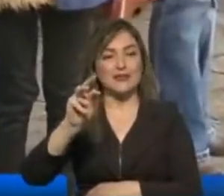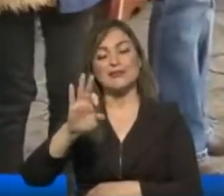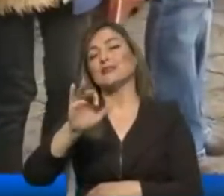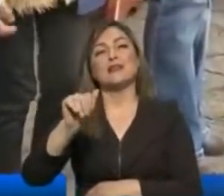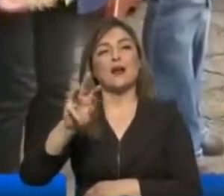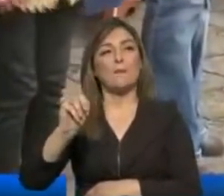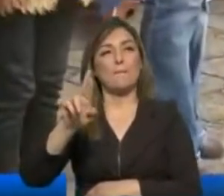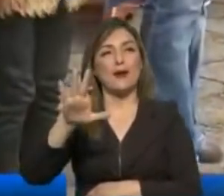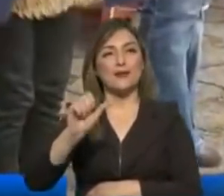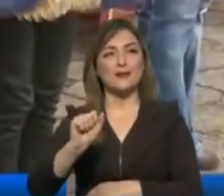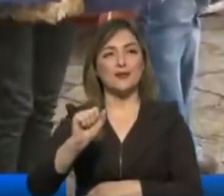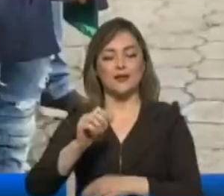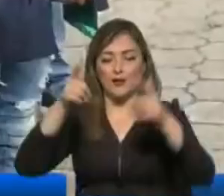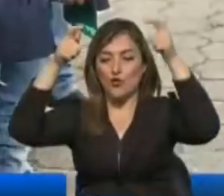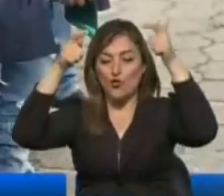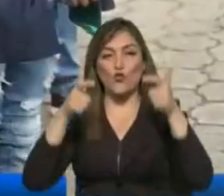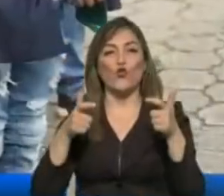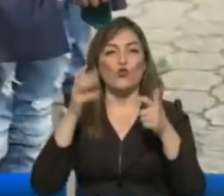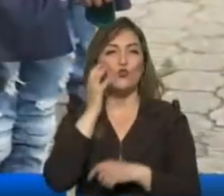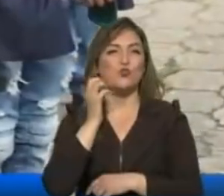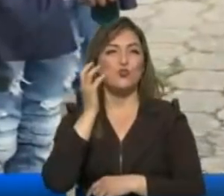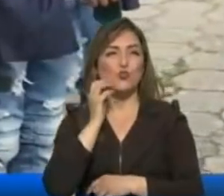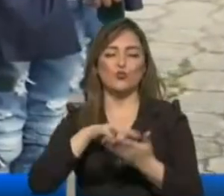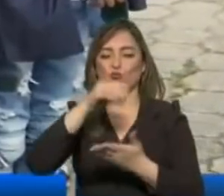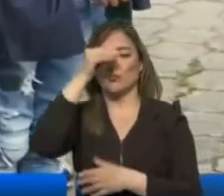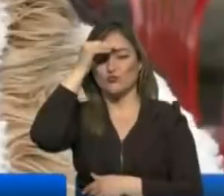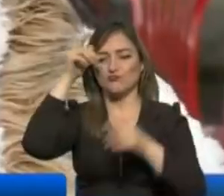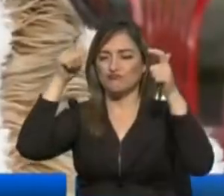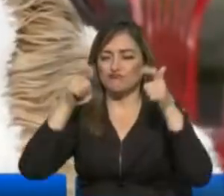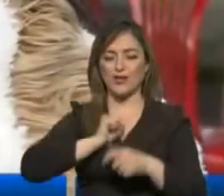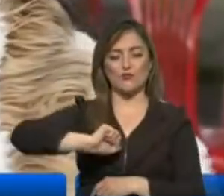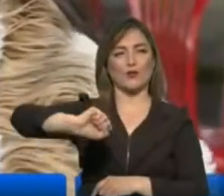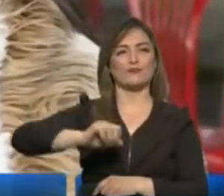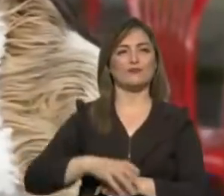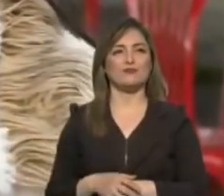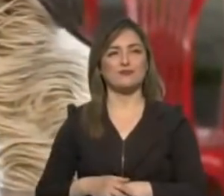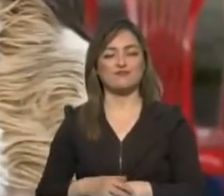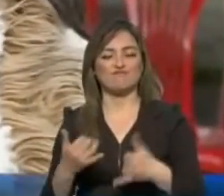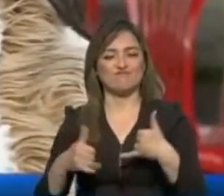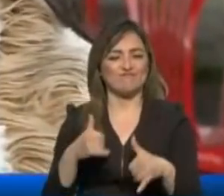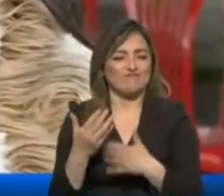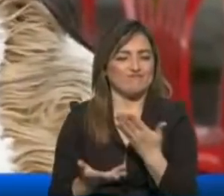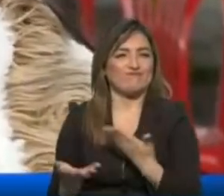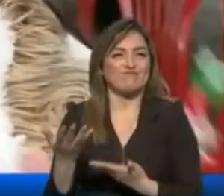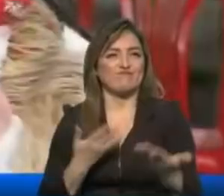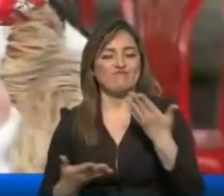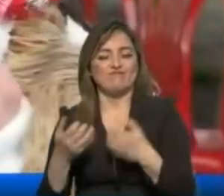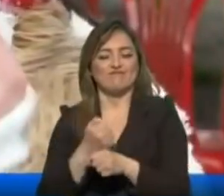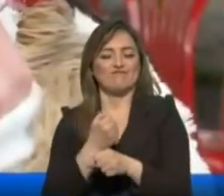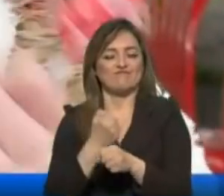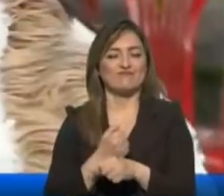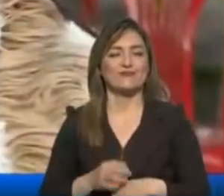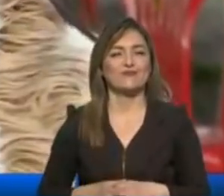graduaron como pequeños superhéroes, con un cúmulo de experiencias y aprendizajes. A jugar, a compartir y muchos